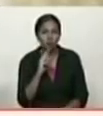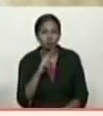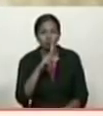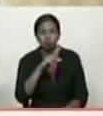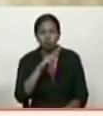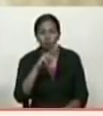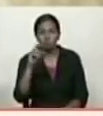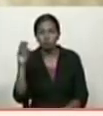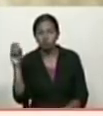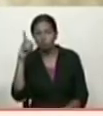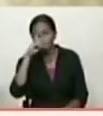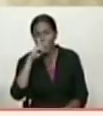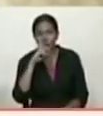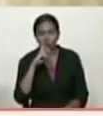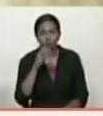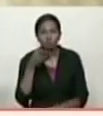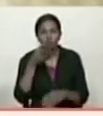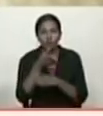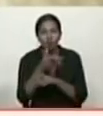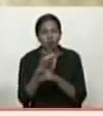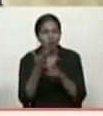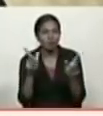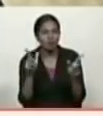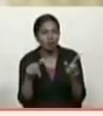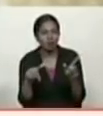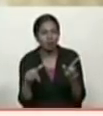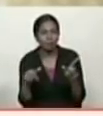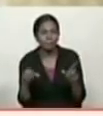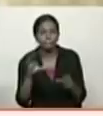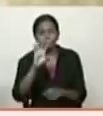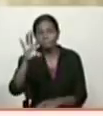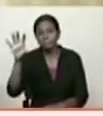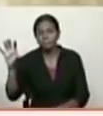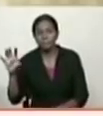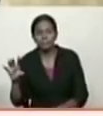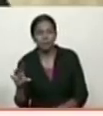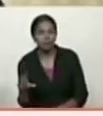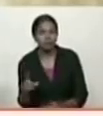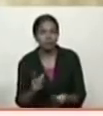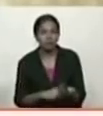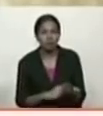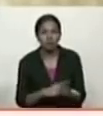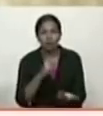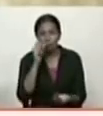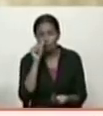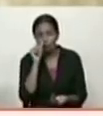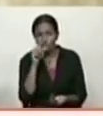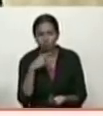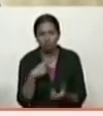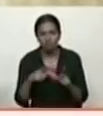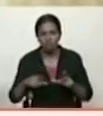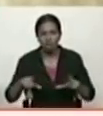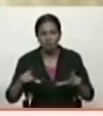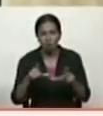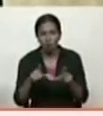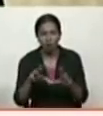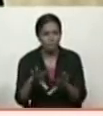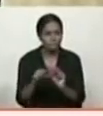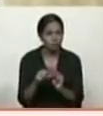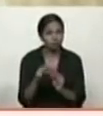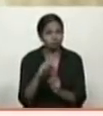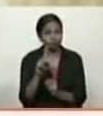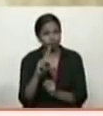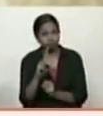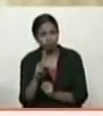salieron a liberar a países hermanos y no se quedaron con botines, no se quedaron con territorio, sino que regresaron con